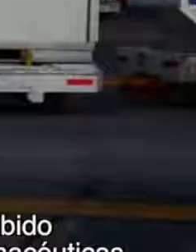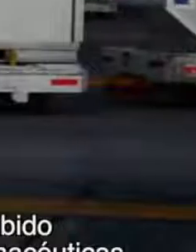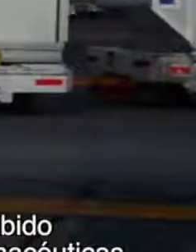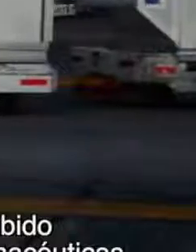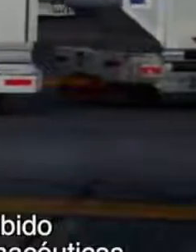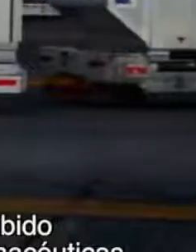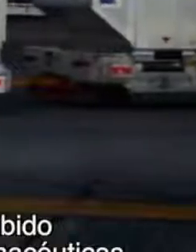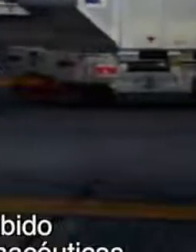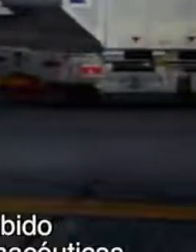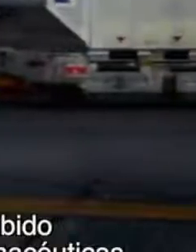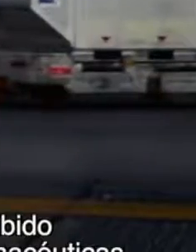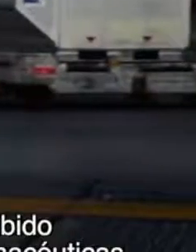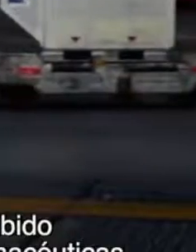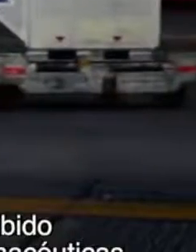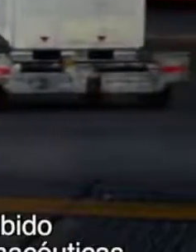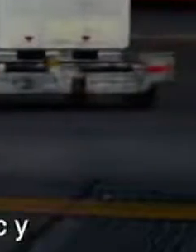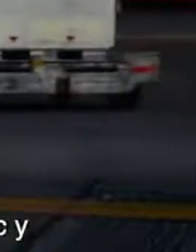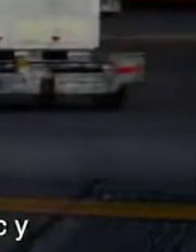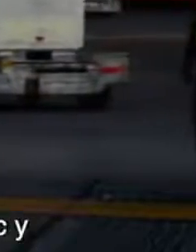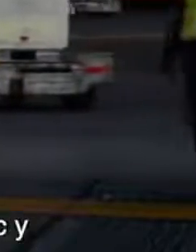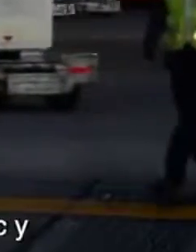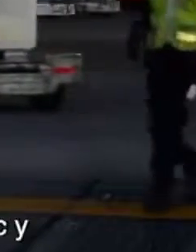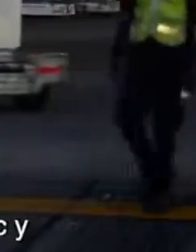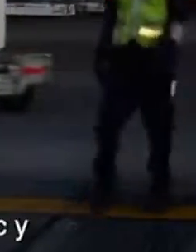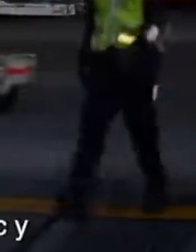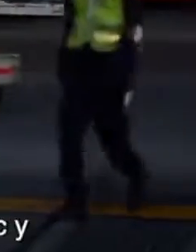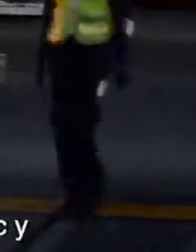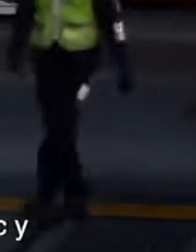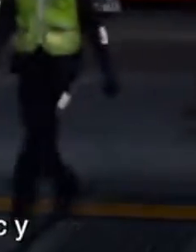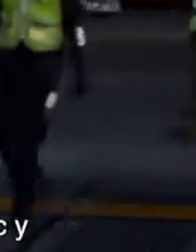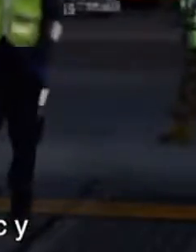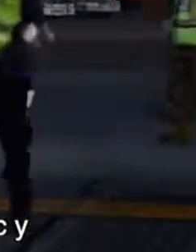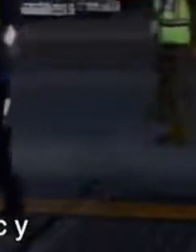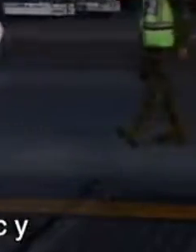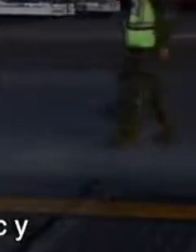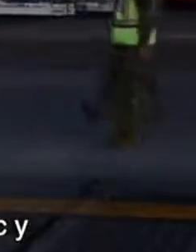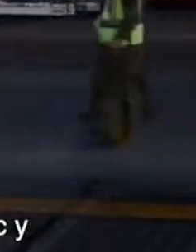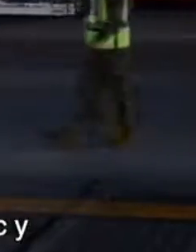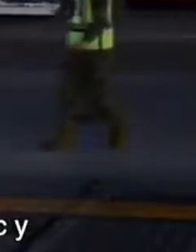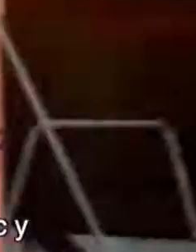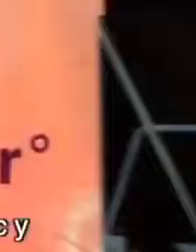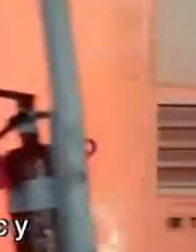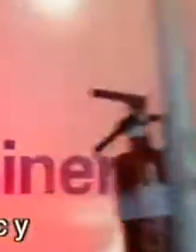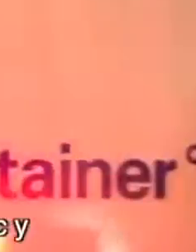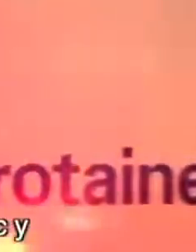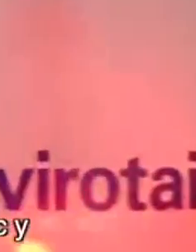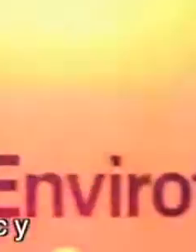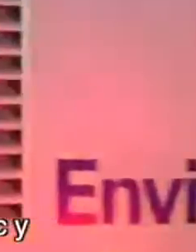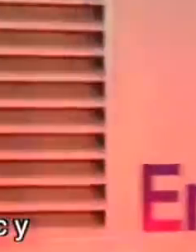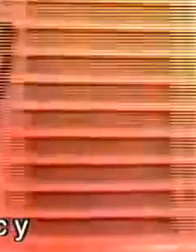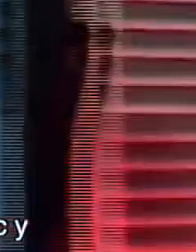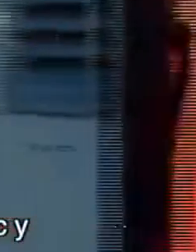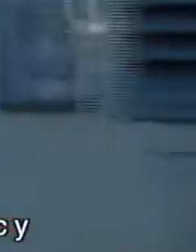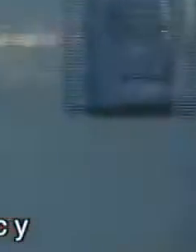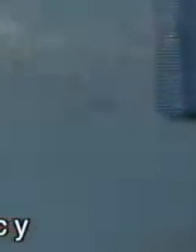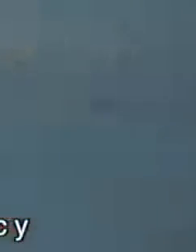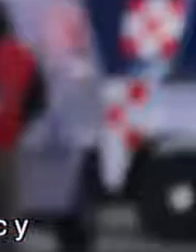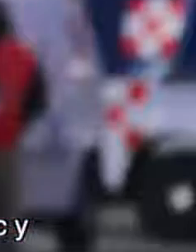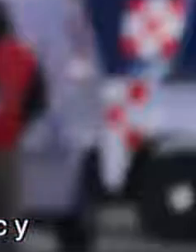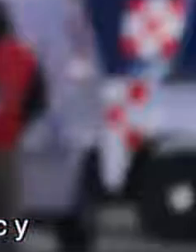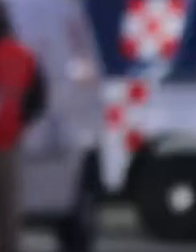29.163.275 vacunas envasadas de las farmacéuticas Pfizer, BioNTech, AstraZeneca, CanSino, Sinovac y Sputnik